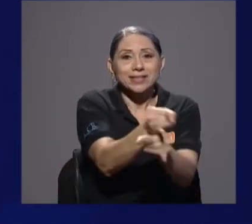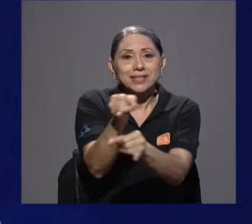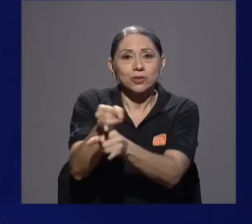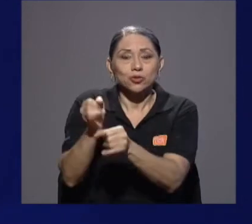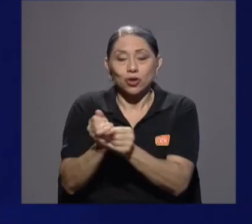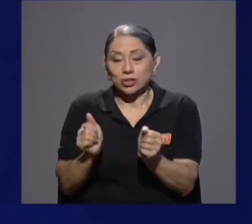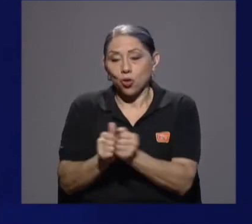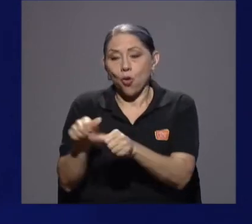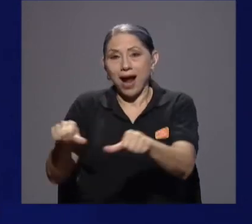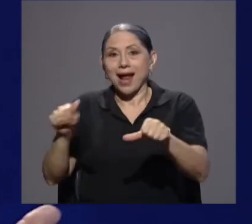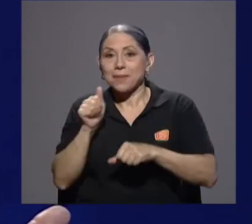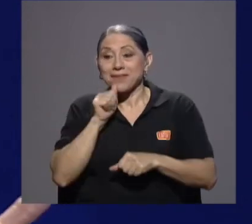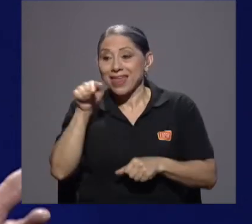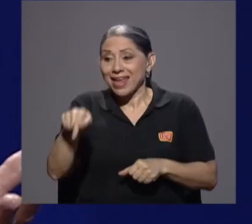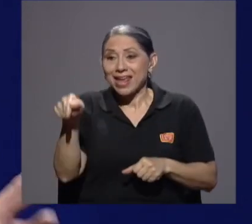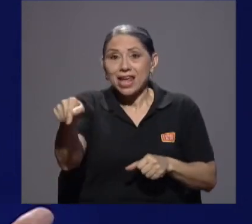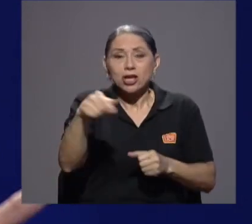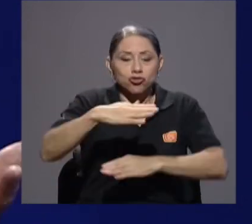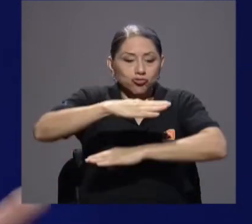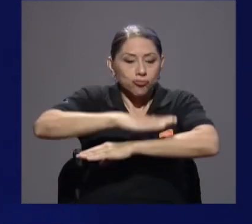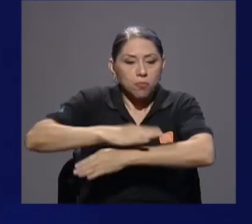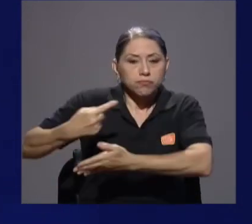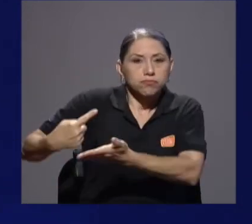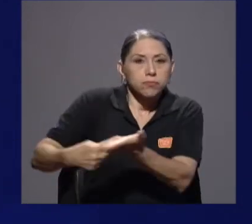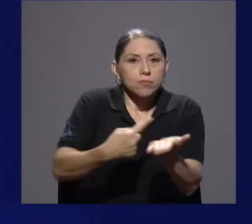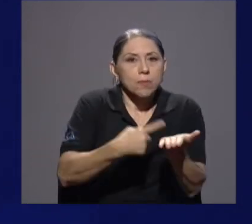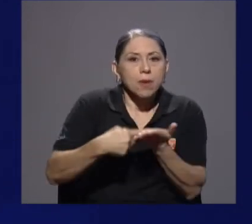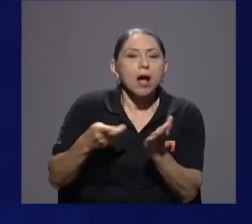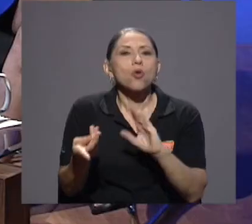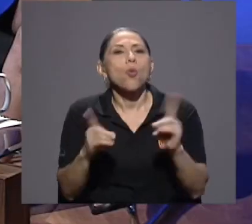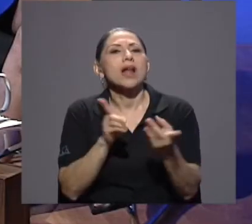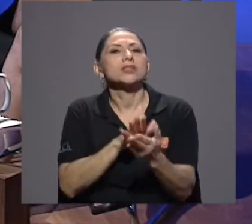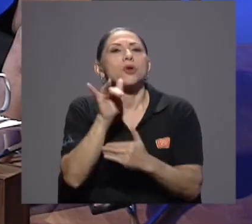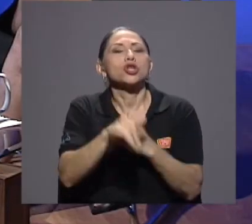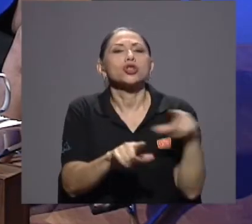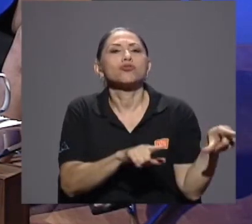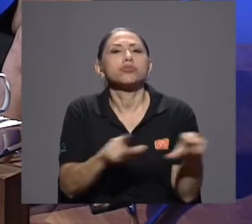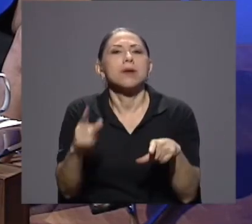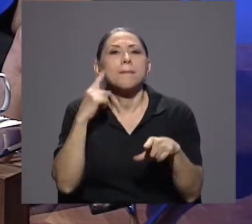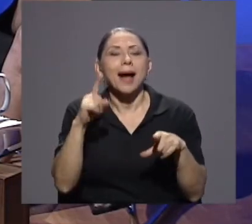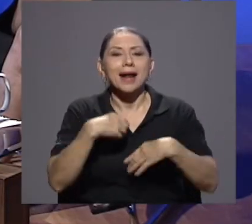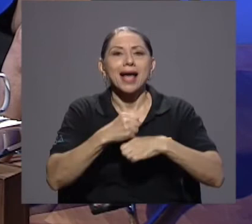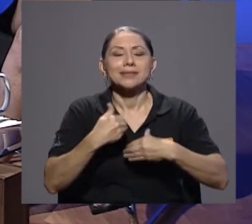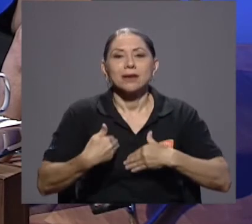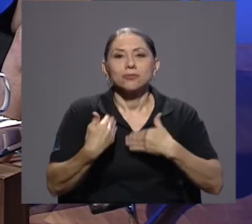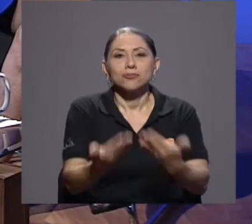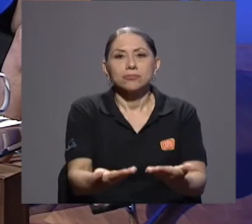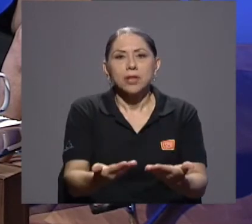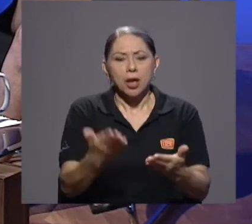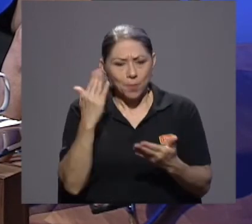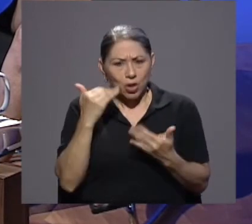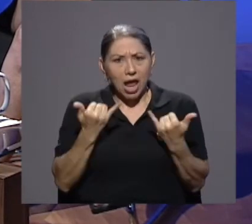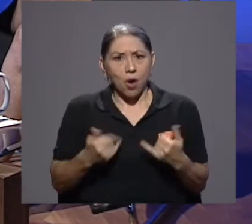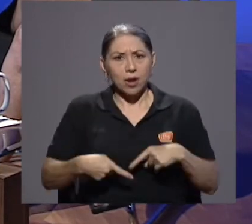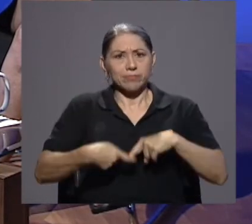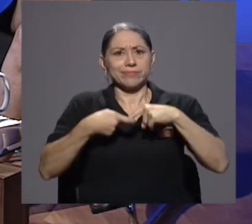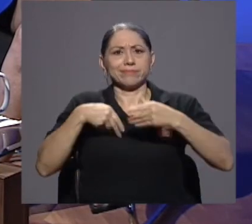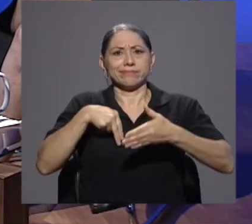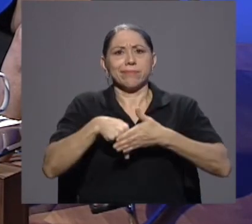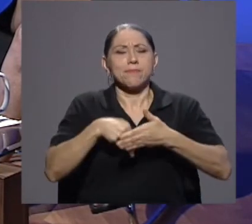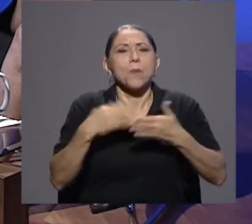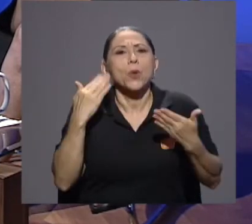sector privado que discutan cuáles son los proyectos que están maduros para ser ejecutados en concreto y qué es lo que los está bloqueando. Y en ese